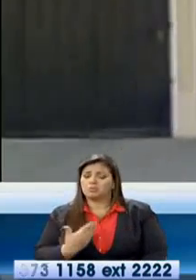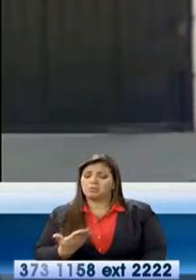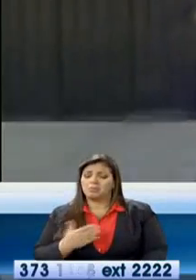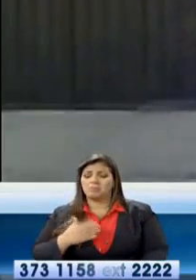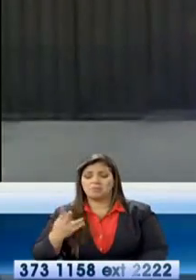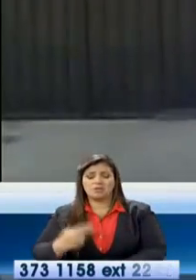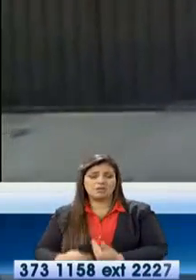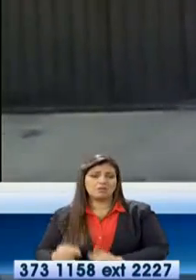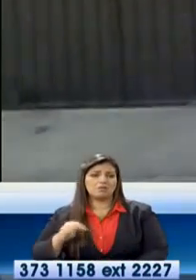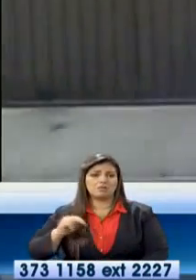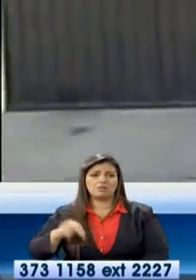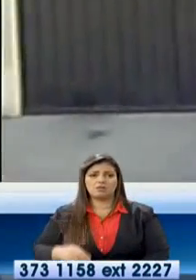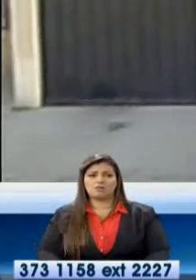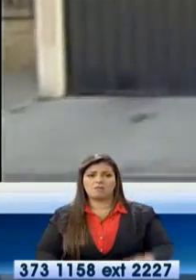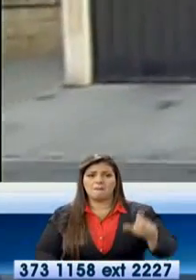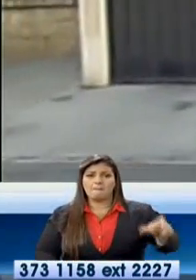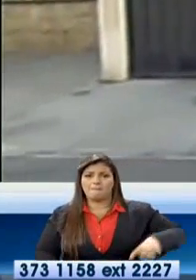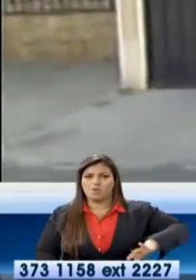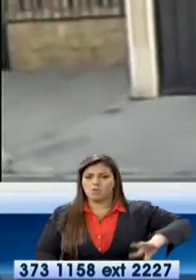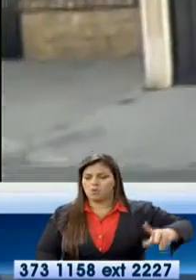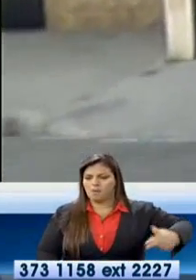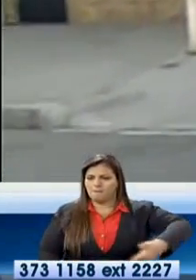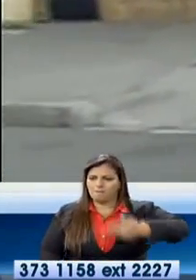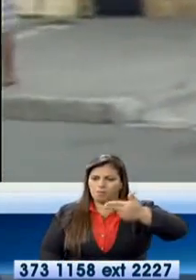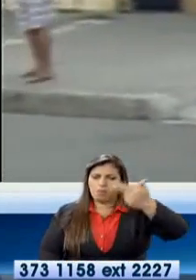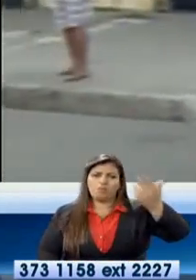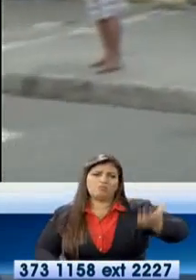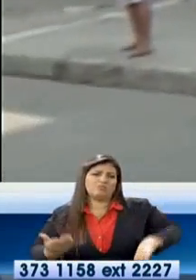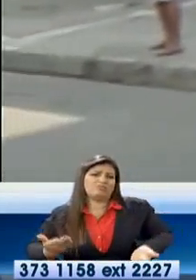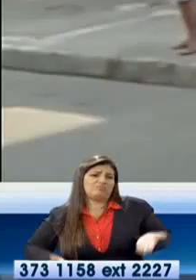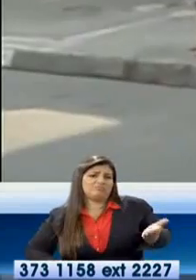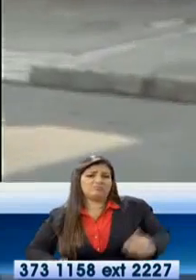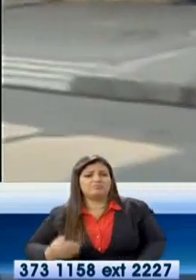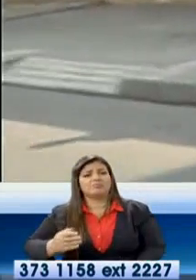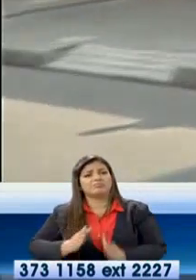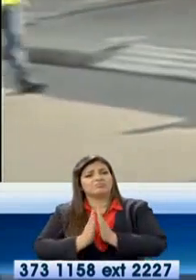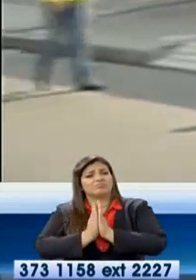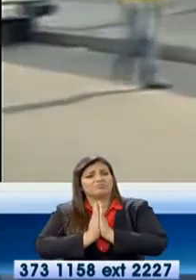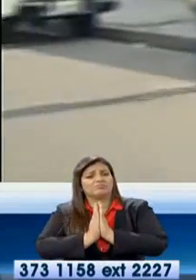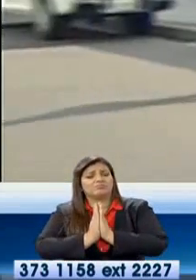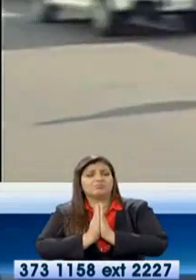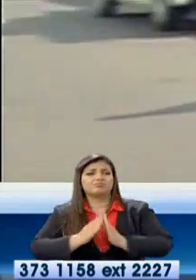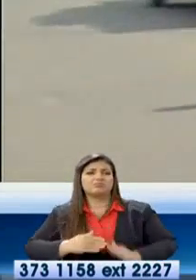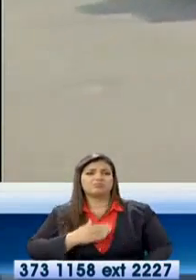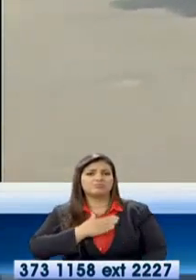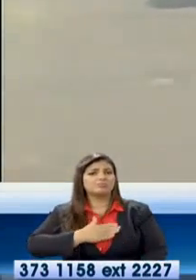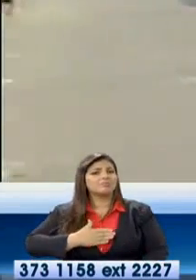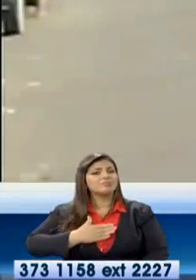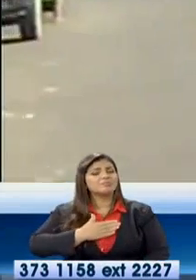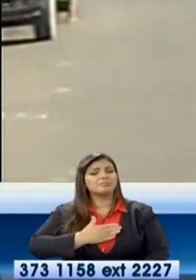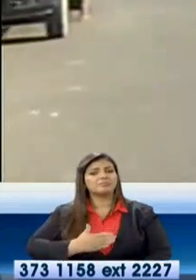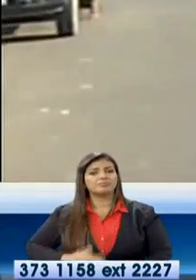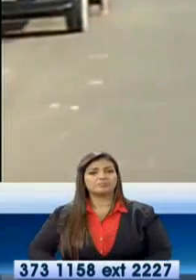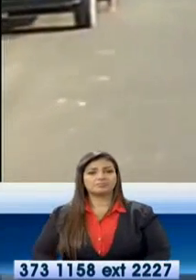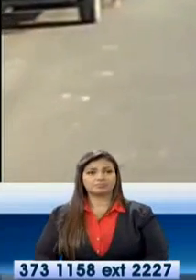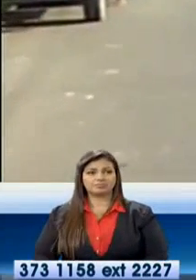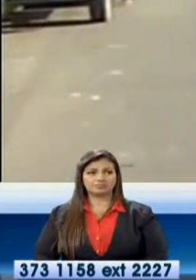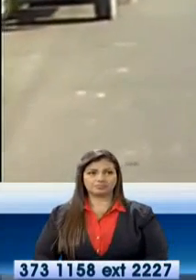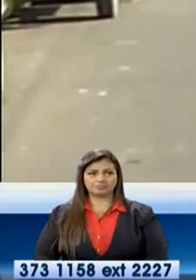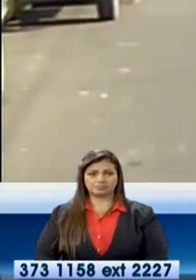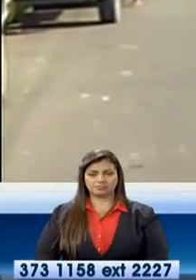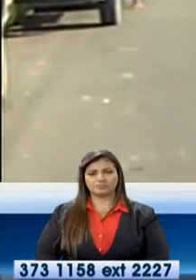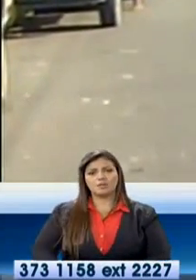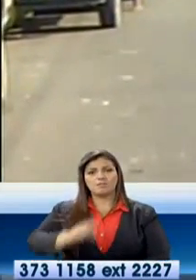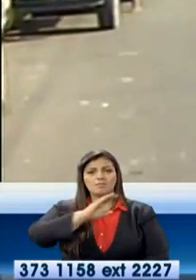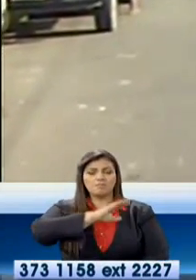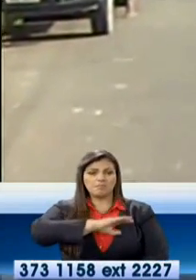hija, a mi nieto. Ese es el temor que yo tengo. Claro. Entonces bueno, yo pido que me haya